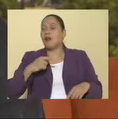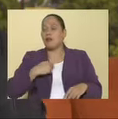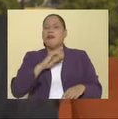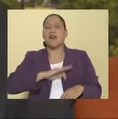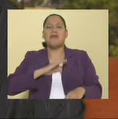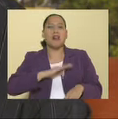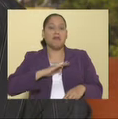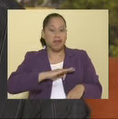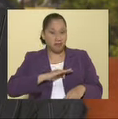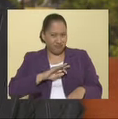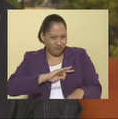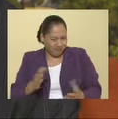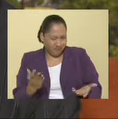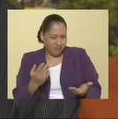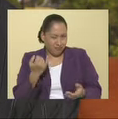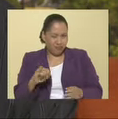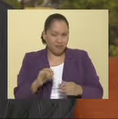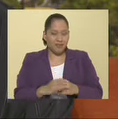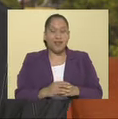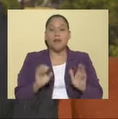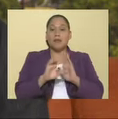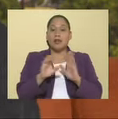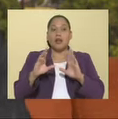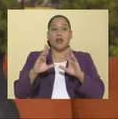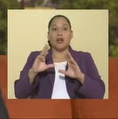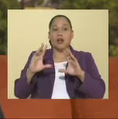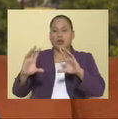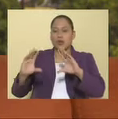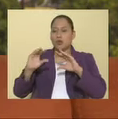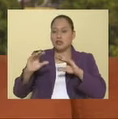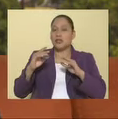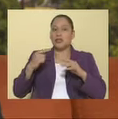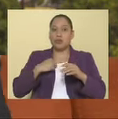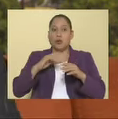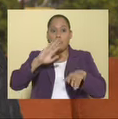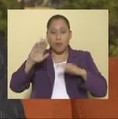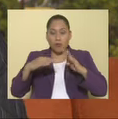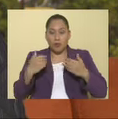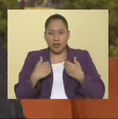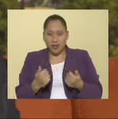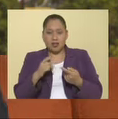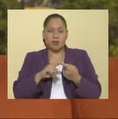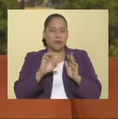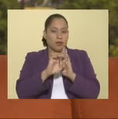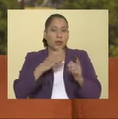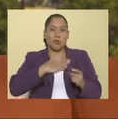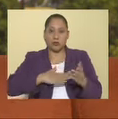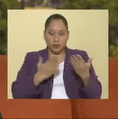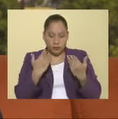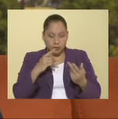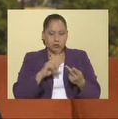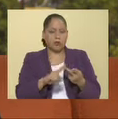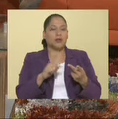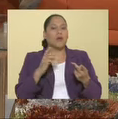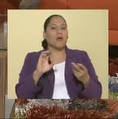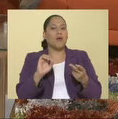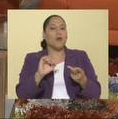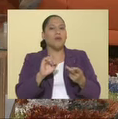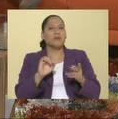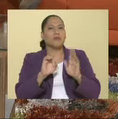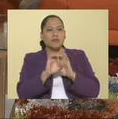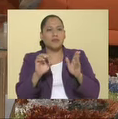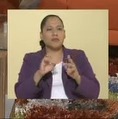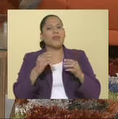nos enseñaron a entender el mundo, ¿me entiendes? Todo lo que le llamamos injusticia, por ejemplo, y estos factores